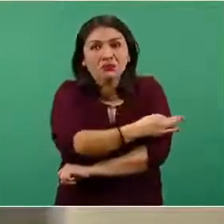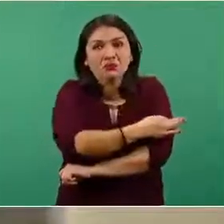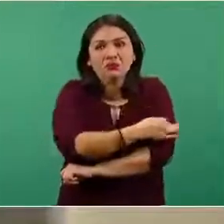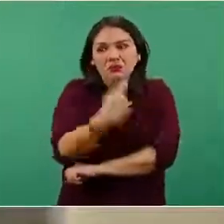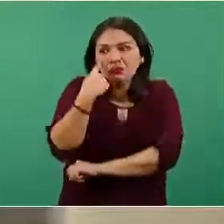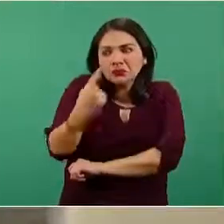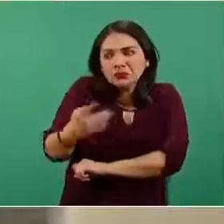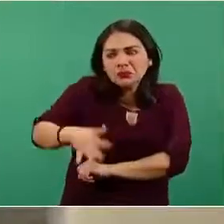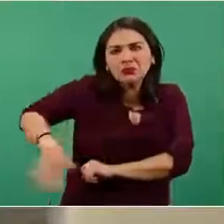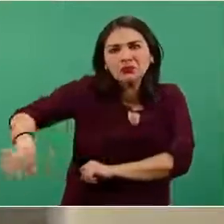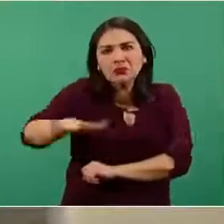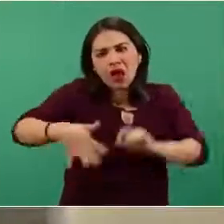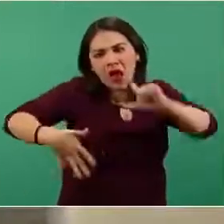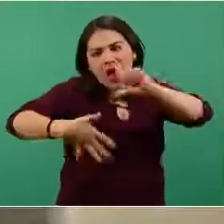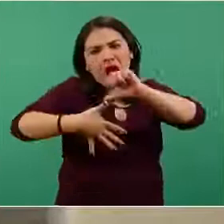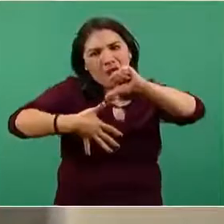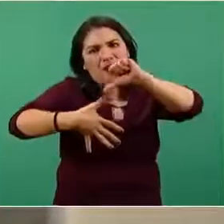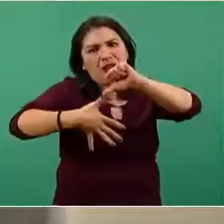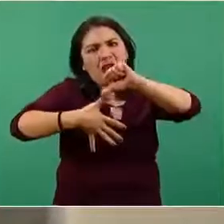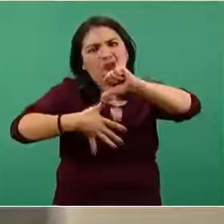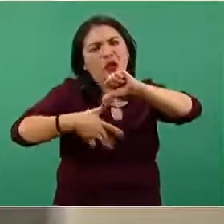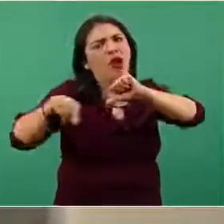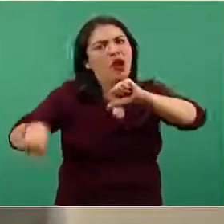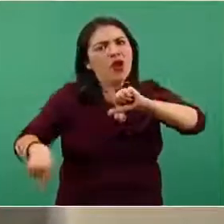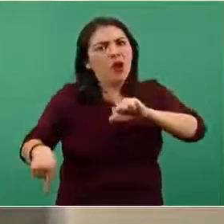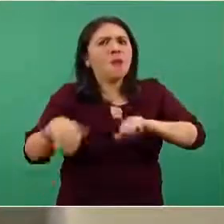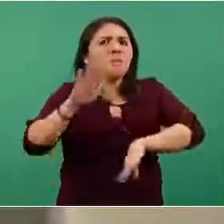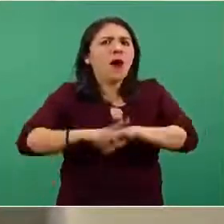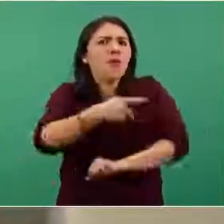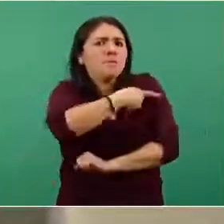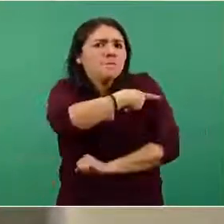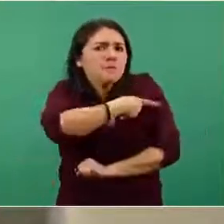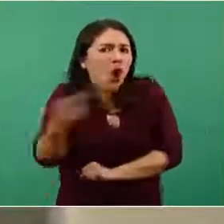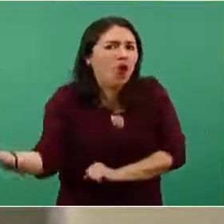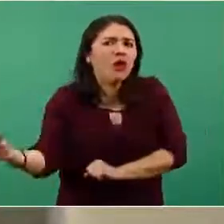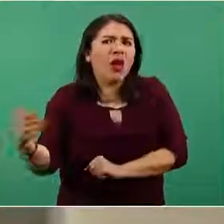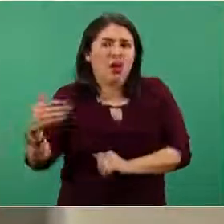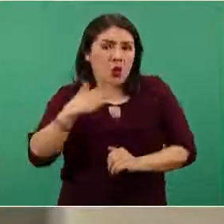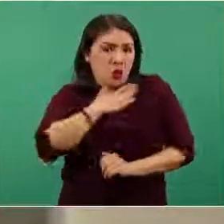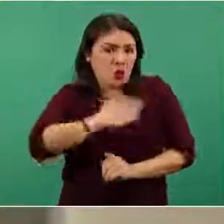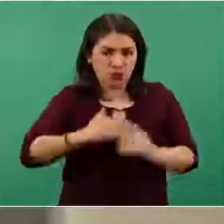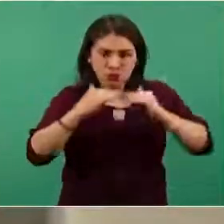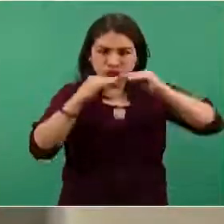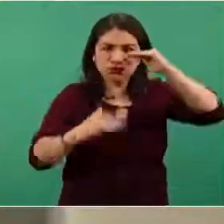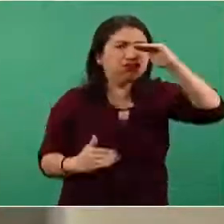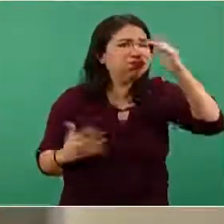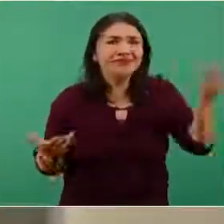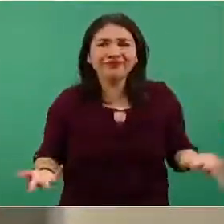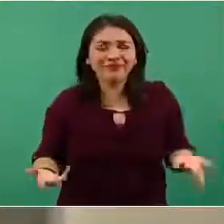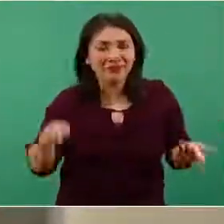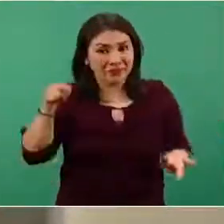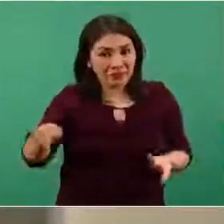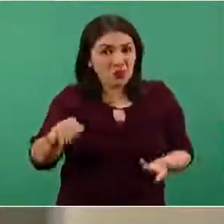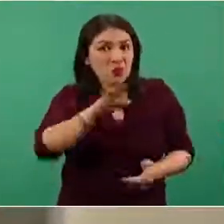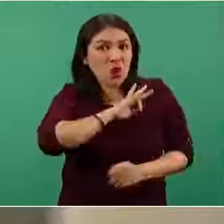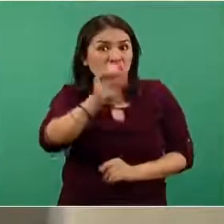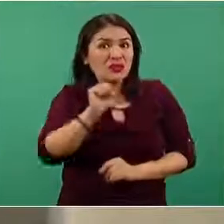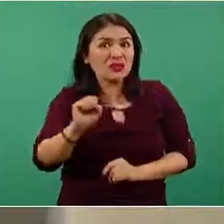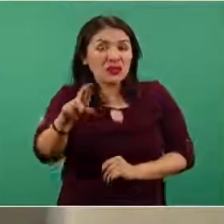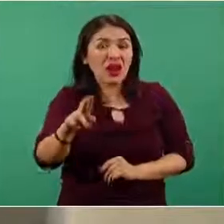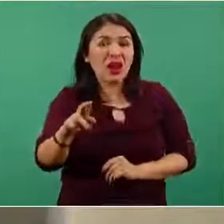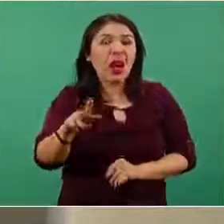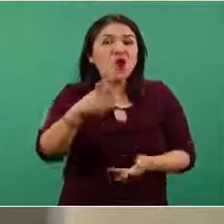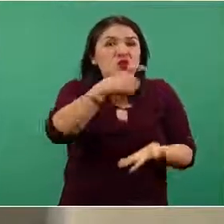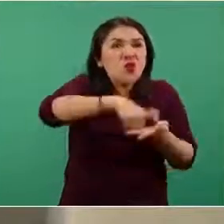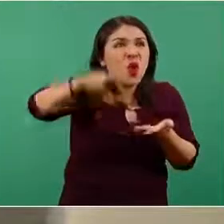es uno de los lugares más desiguales del mundo, como han dicho aquí en la conferencia, el acaparamiento de las vacunas